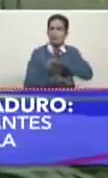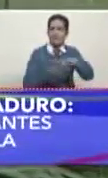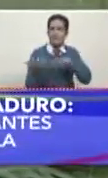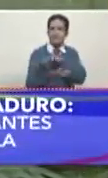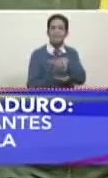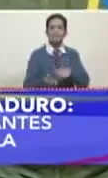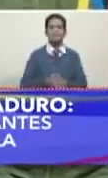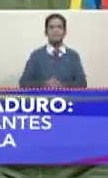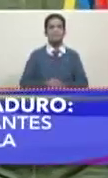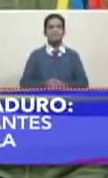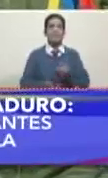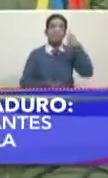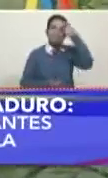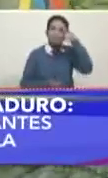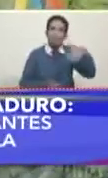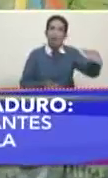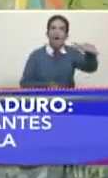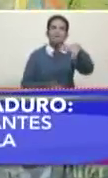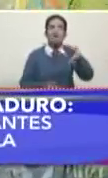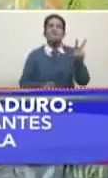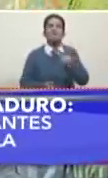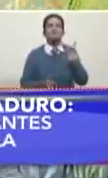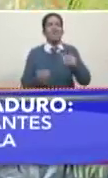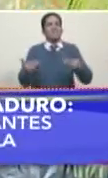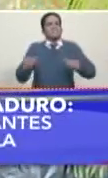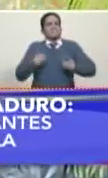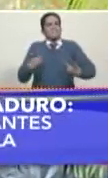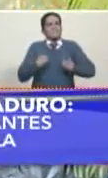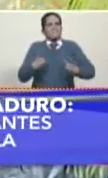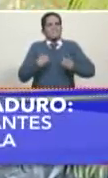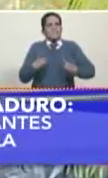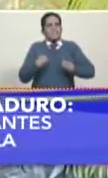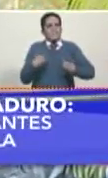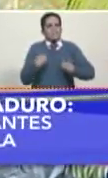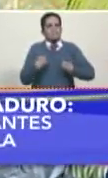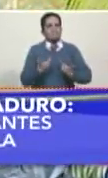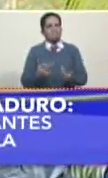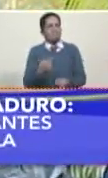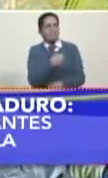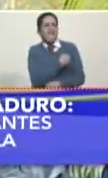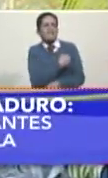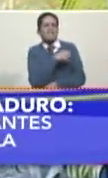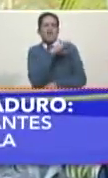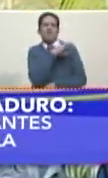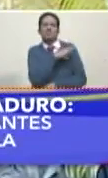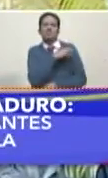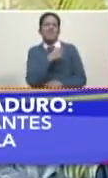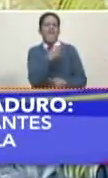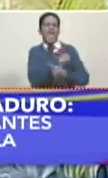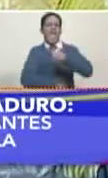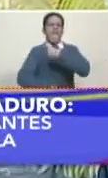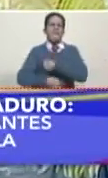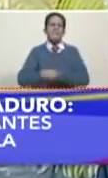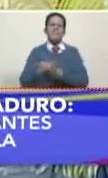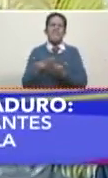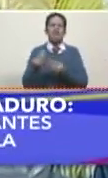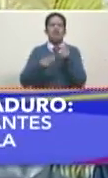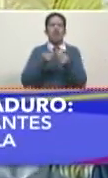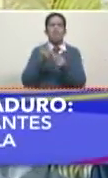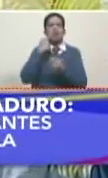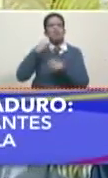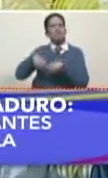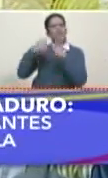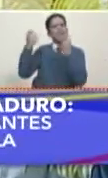El pueblo de Venezuela ha sufrido dolorosamente heridas sociales causadas por un criminal bloqueo comercial y